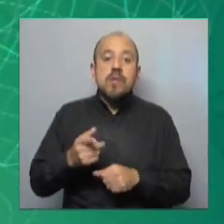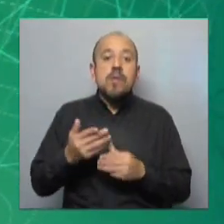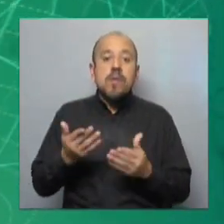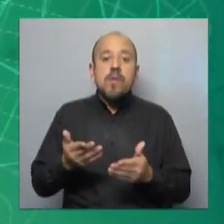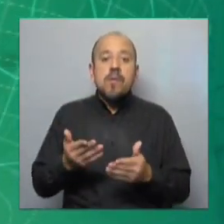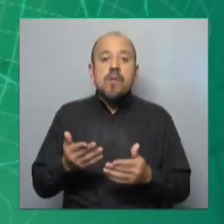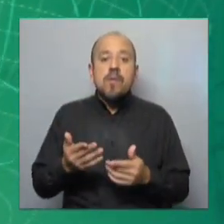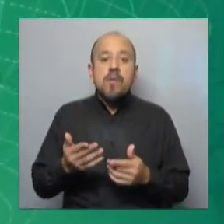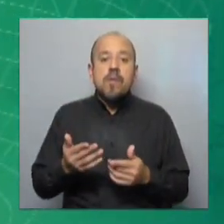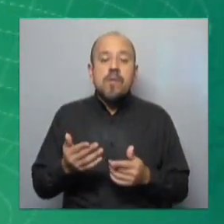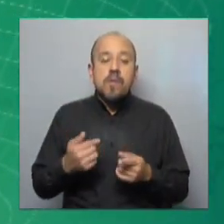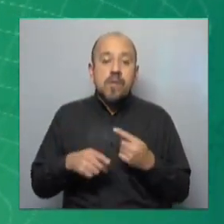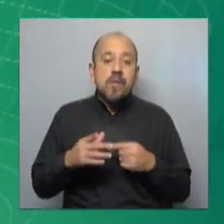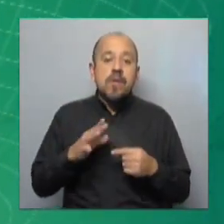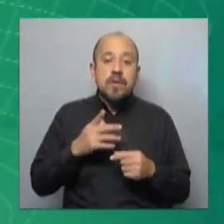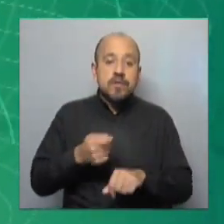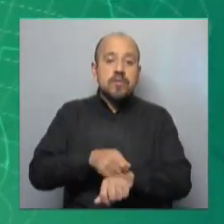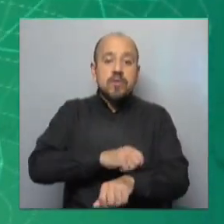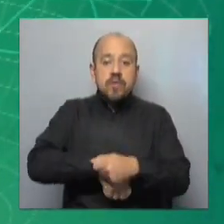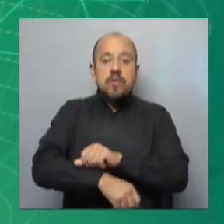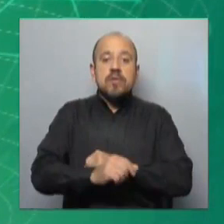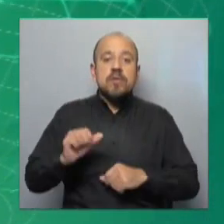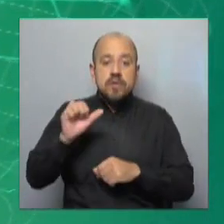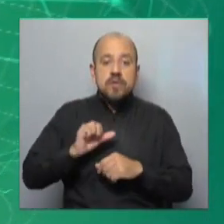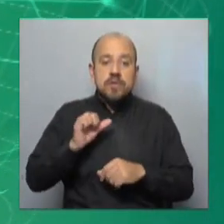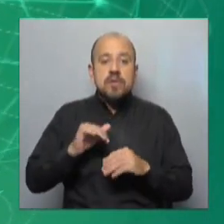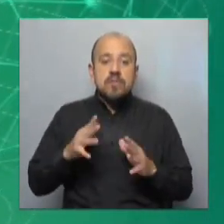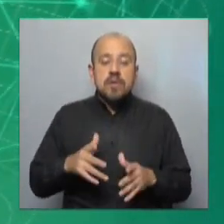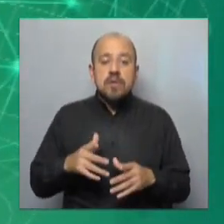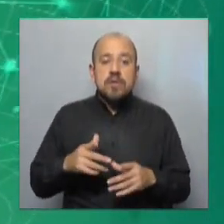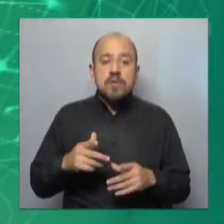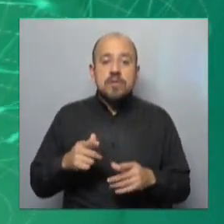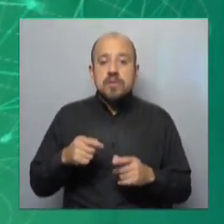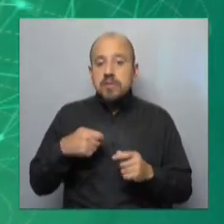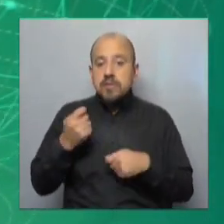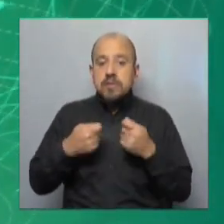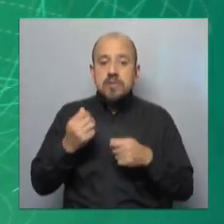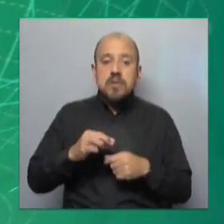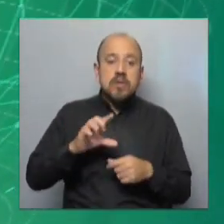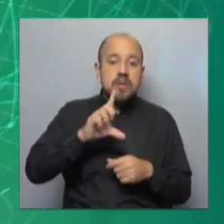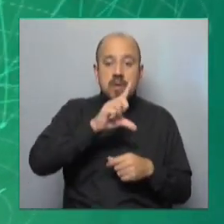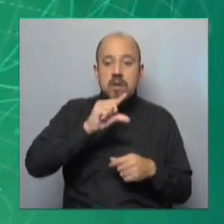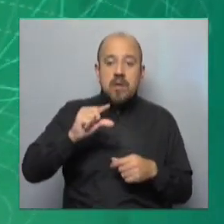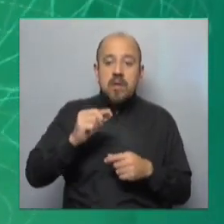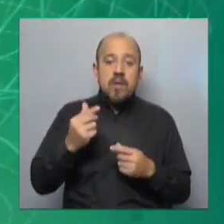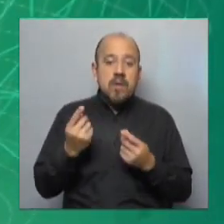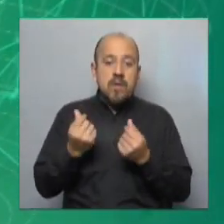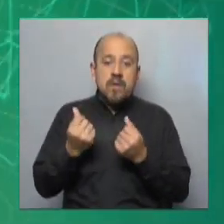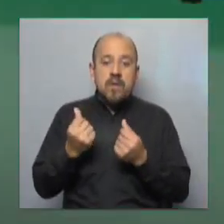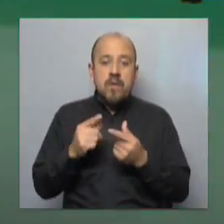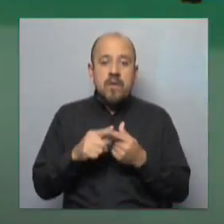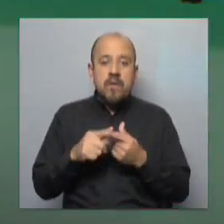justamente lo que hace un esfuerzo de la empresa para mantenerse bajando los costos que el precio